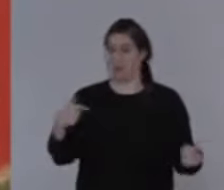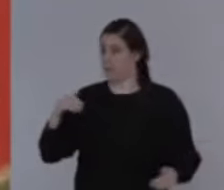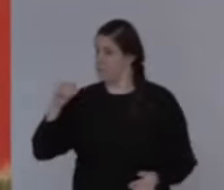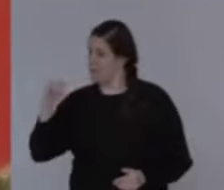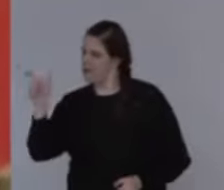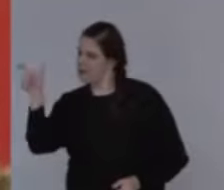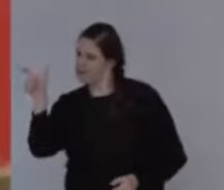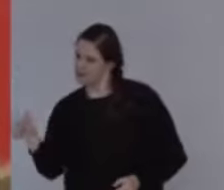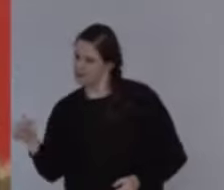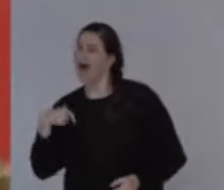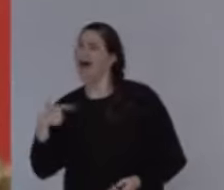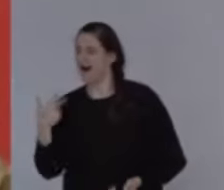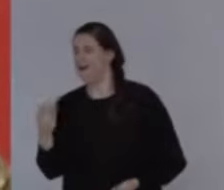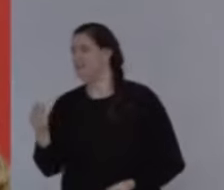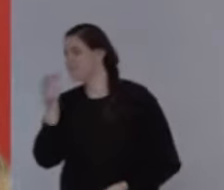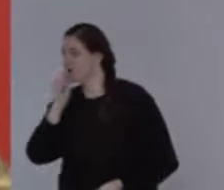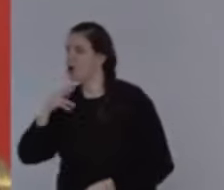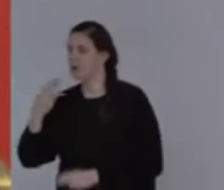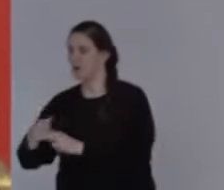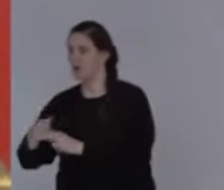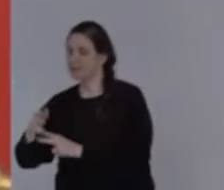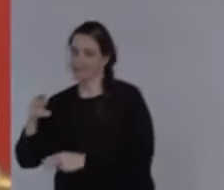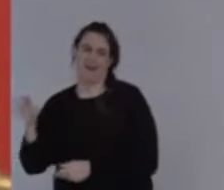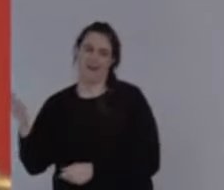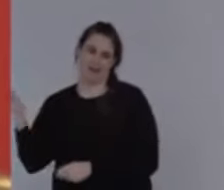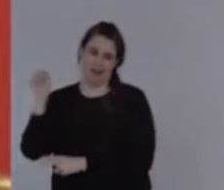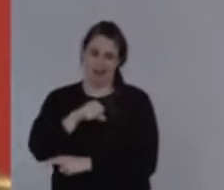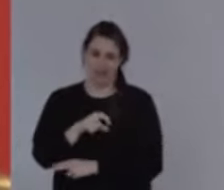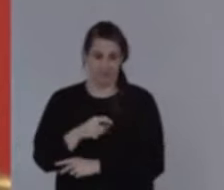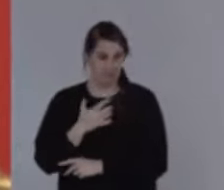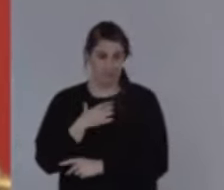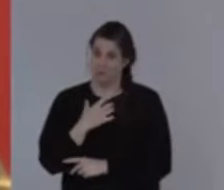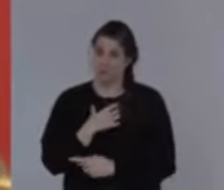y creyendo que así se hace mejor política.